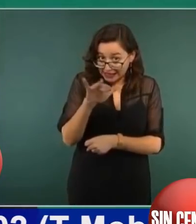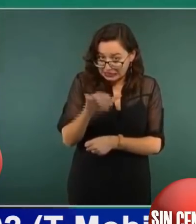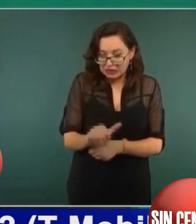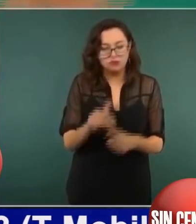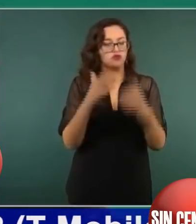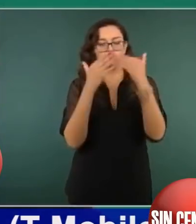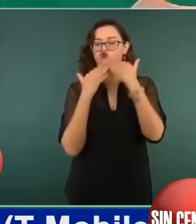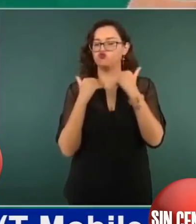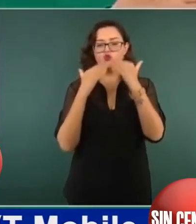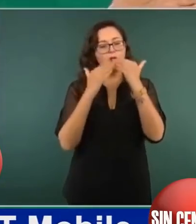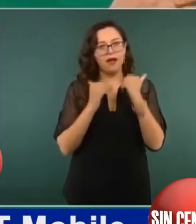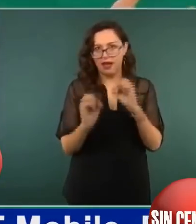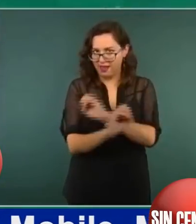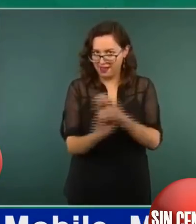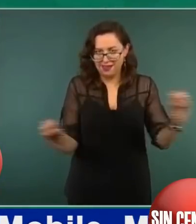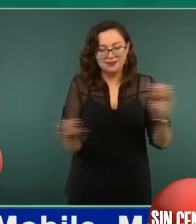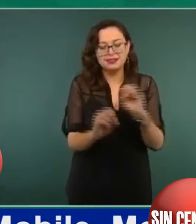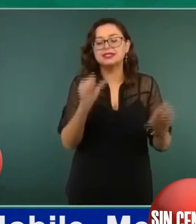De modo que